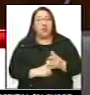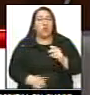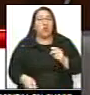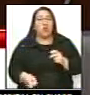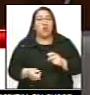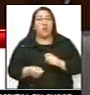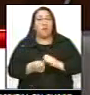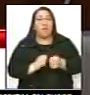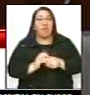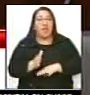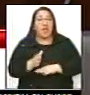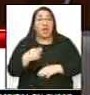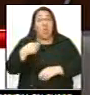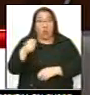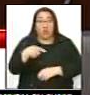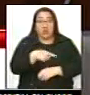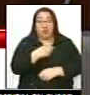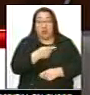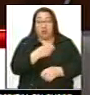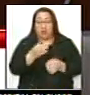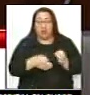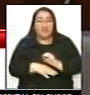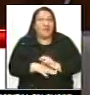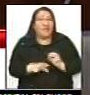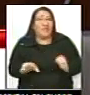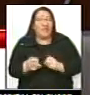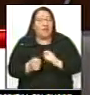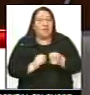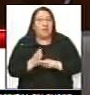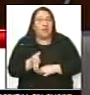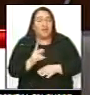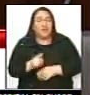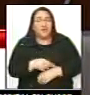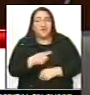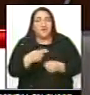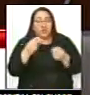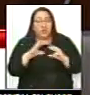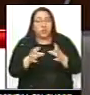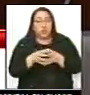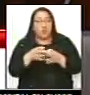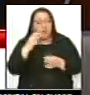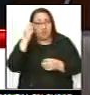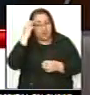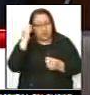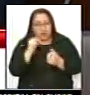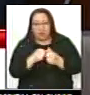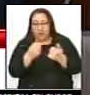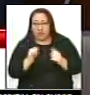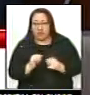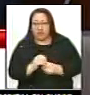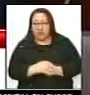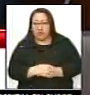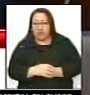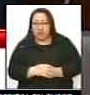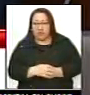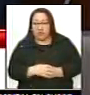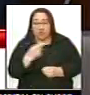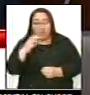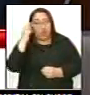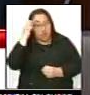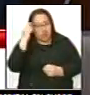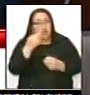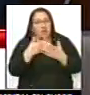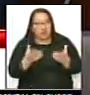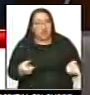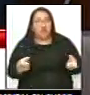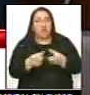juez? ¿El Poder Judicial? ¡No! El peaje lo anuló la decisión política a raíz del informe político también de